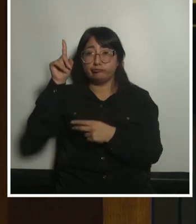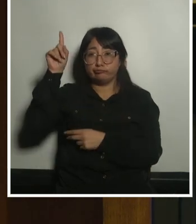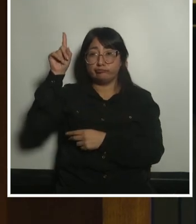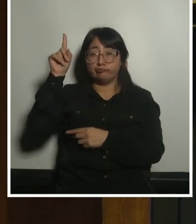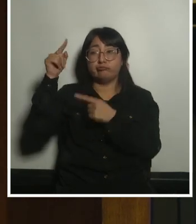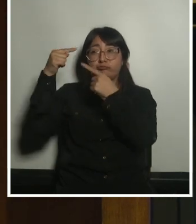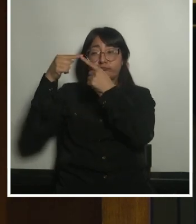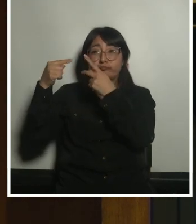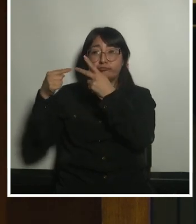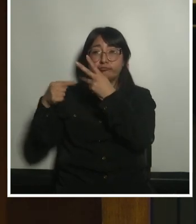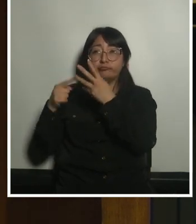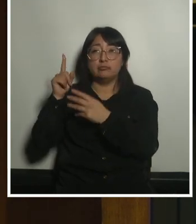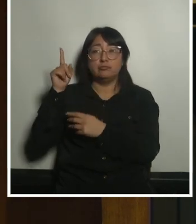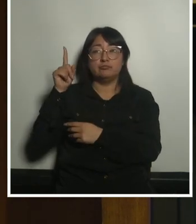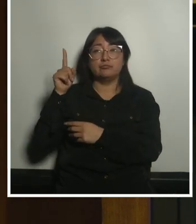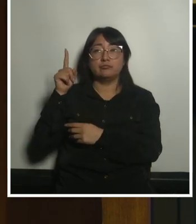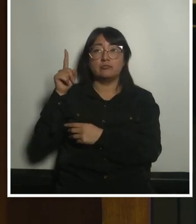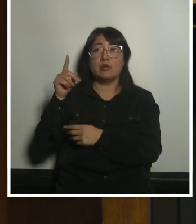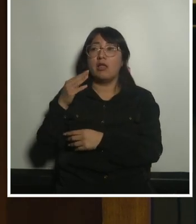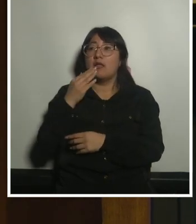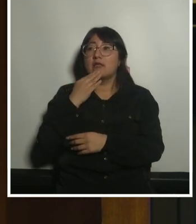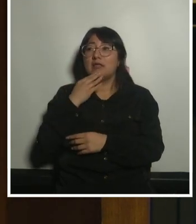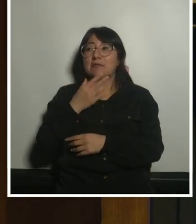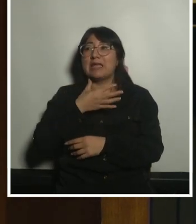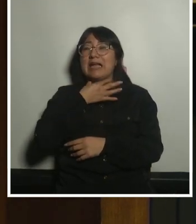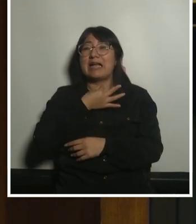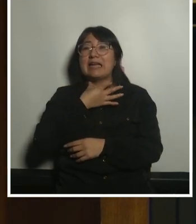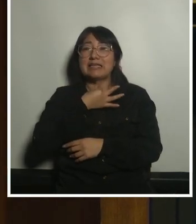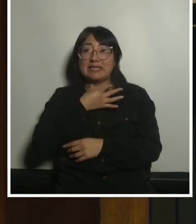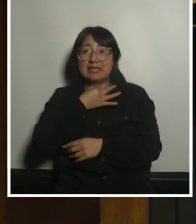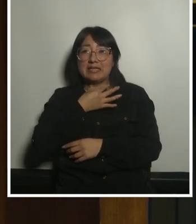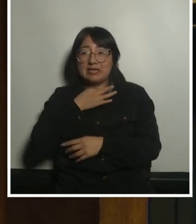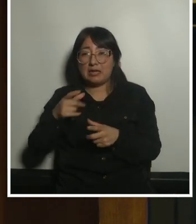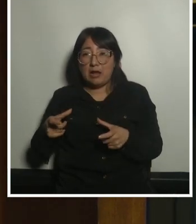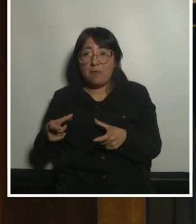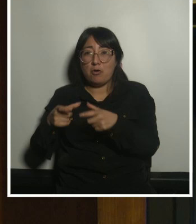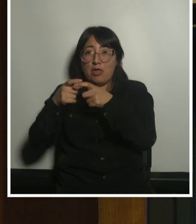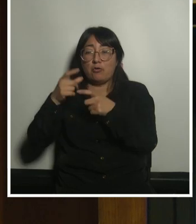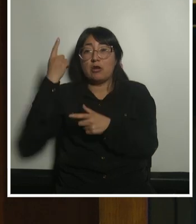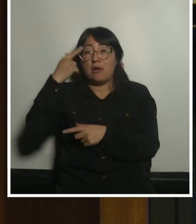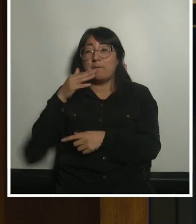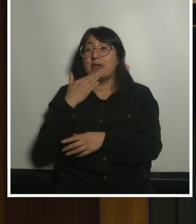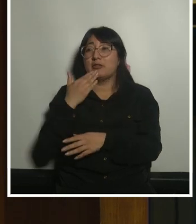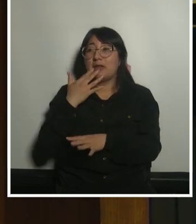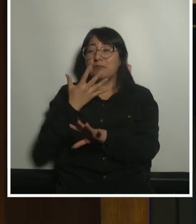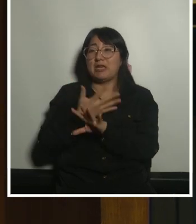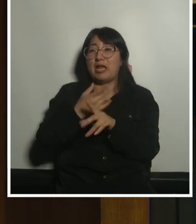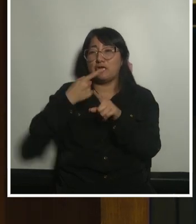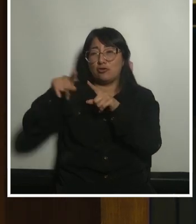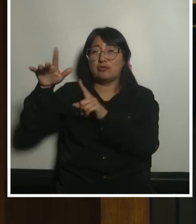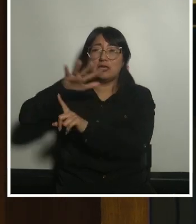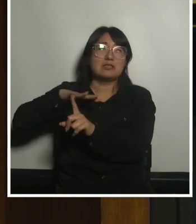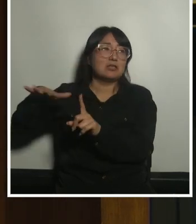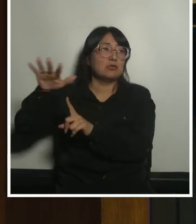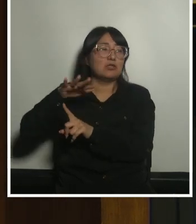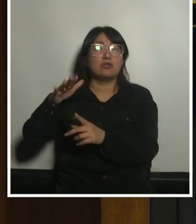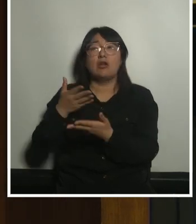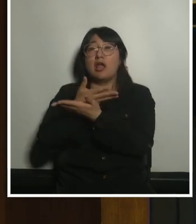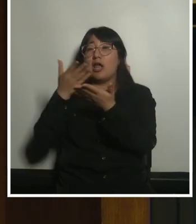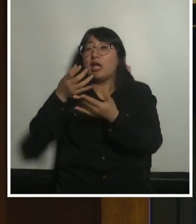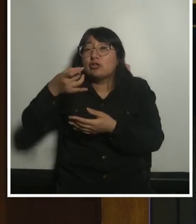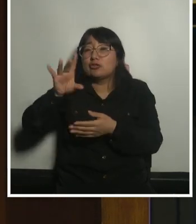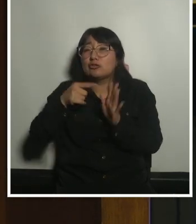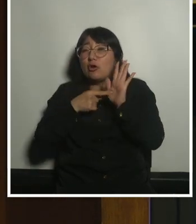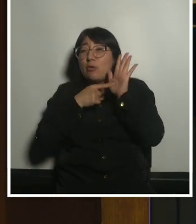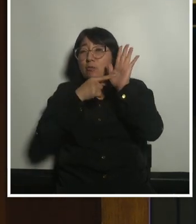casos. Cartagena quizás con la Gran Duna, pero también tenemos muchos otros casos, estos para quizás mostrar